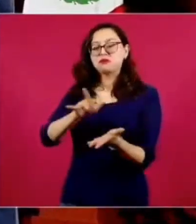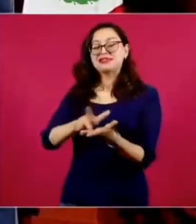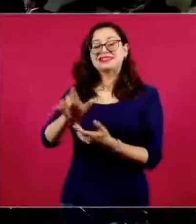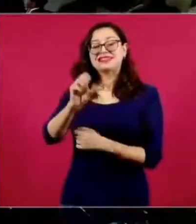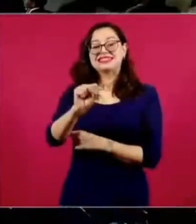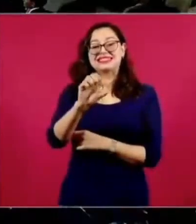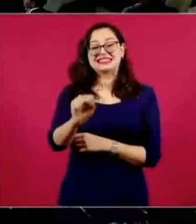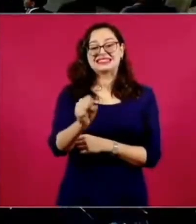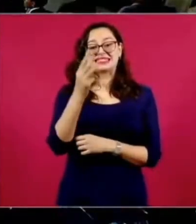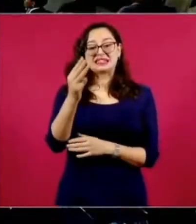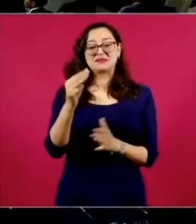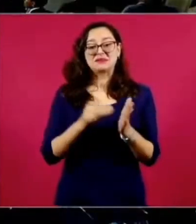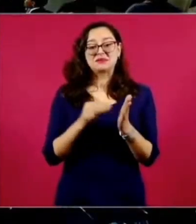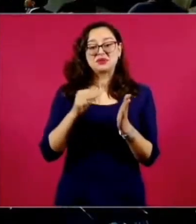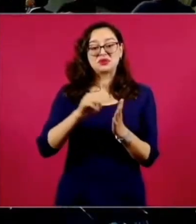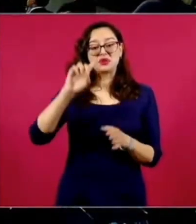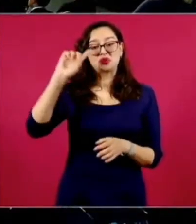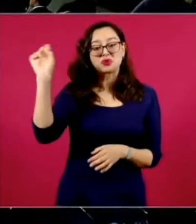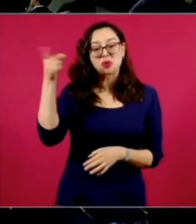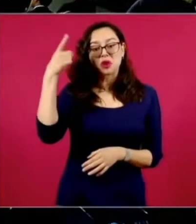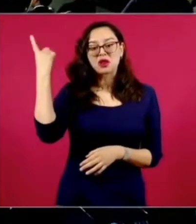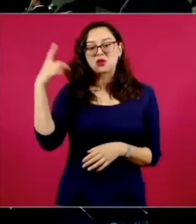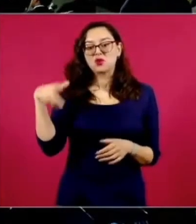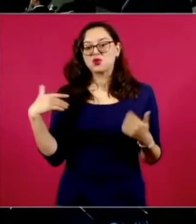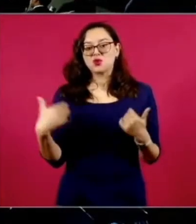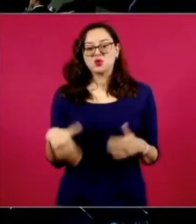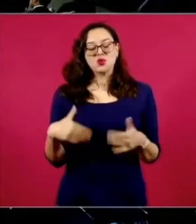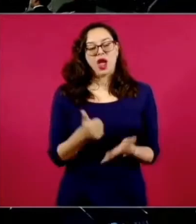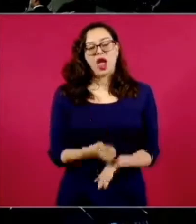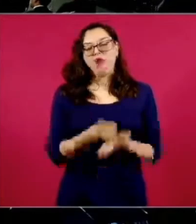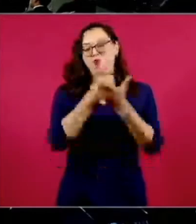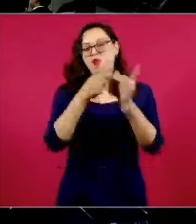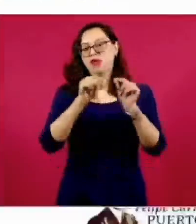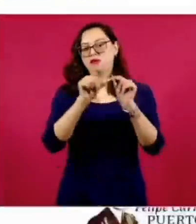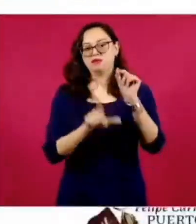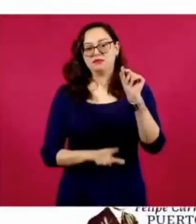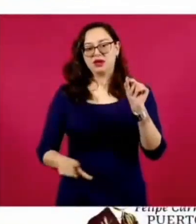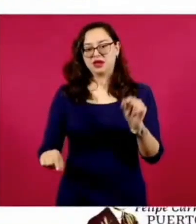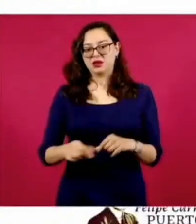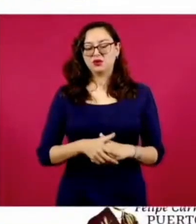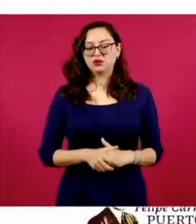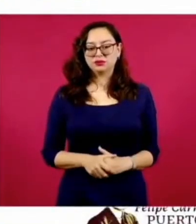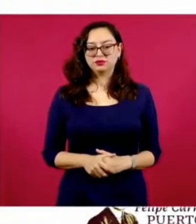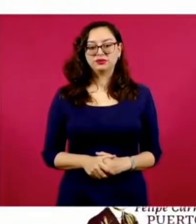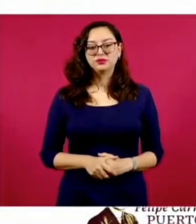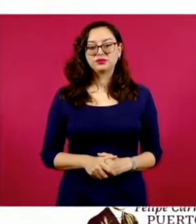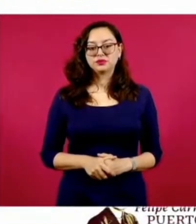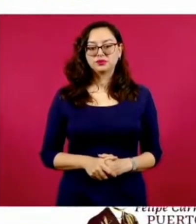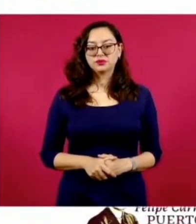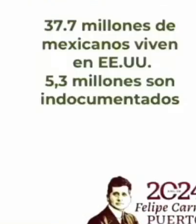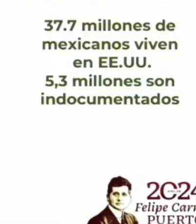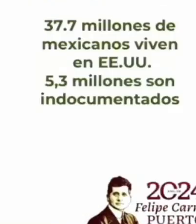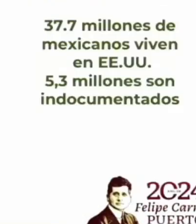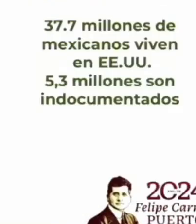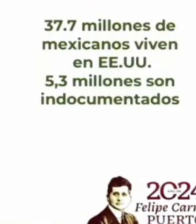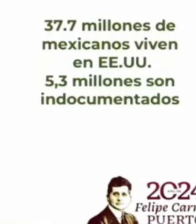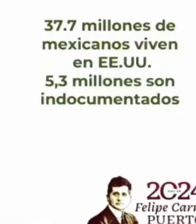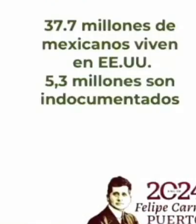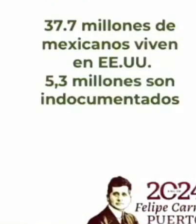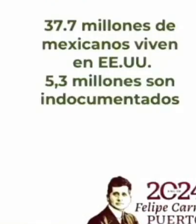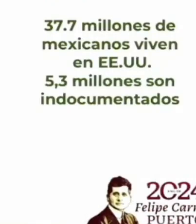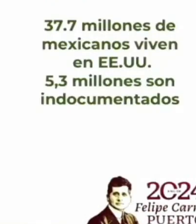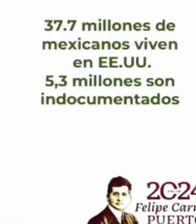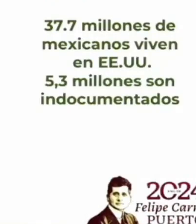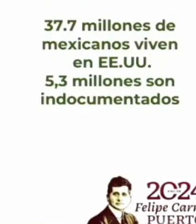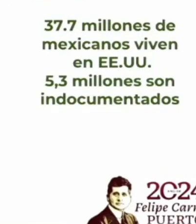millones de dólares a sus familiares, que nos ayuda mucho. Y quedan en Estados Unidos,